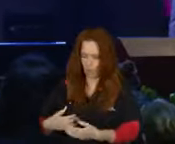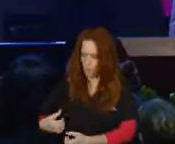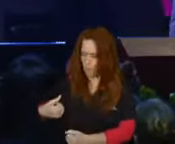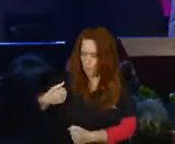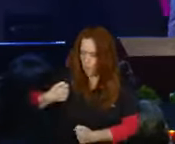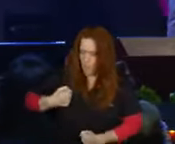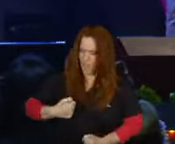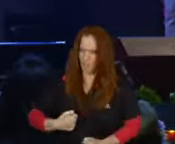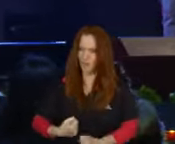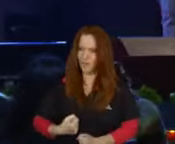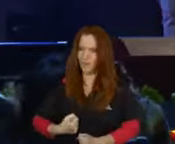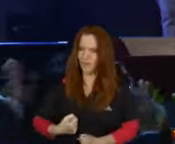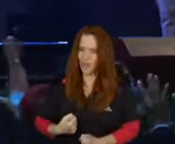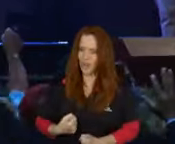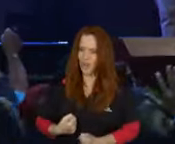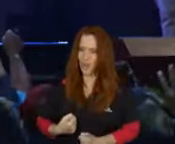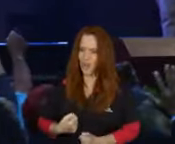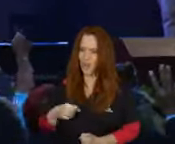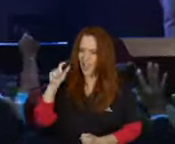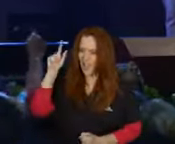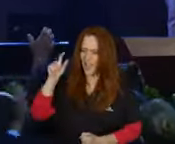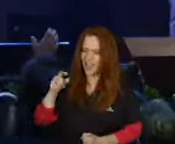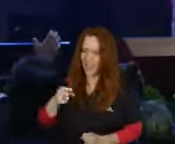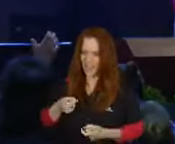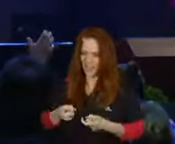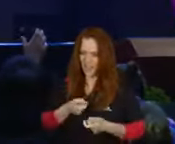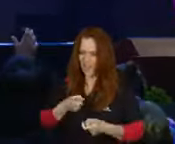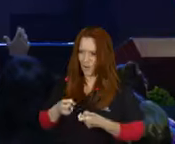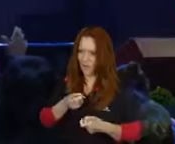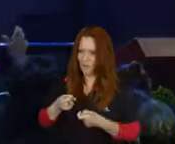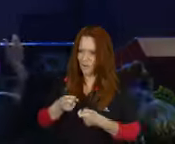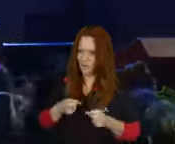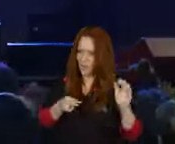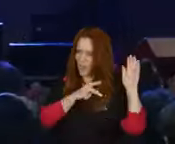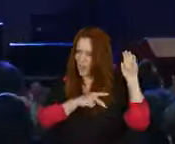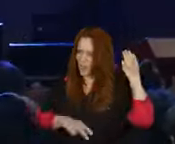todopoderoso, reina.